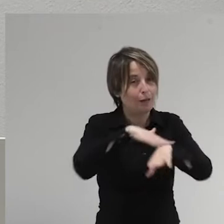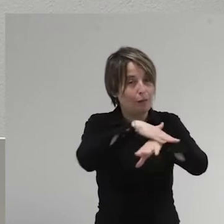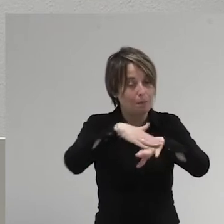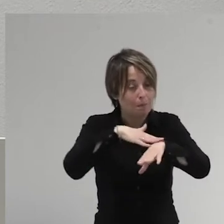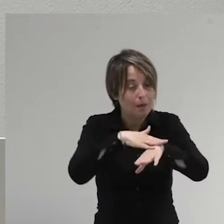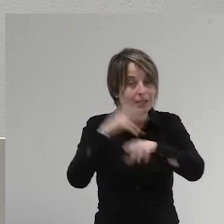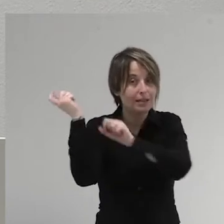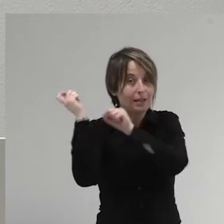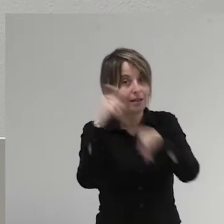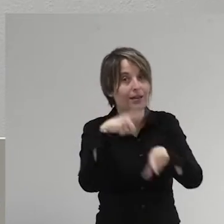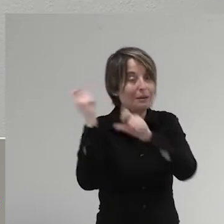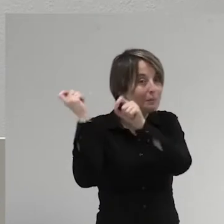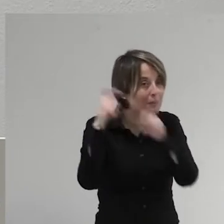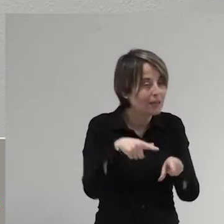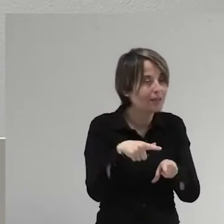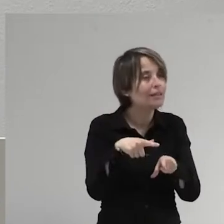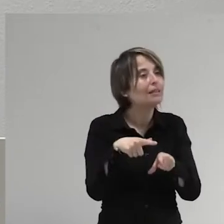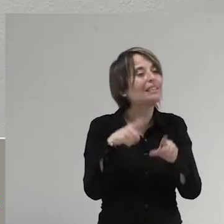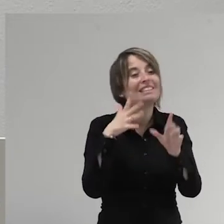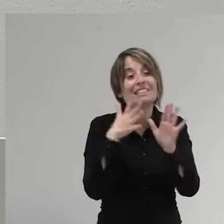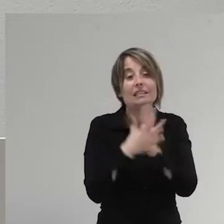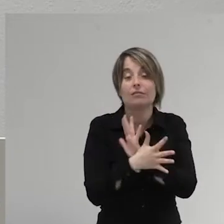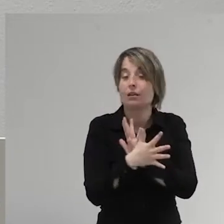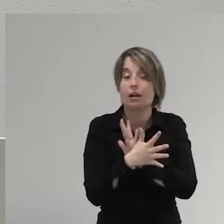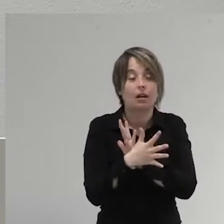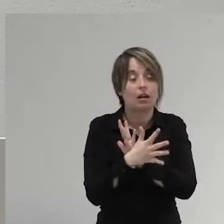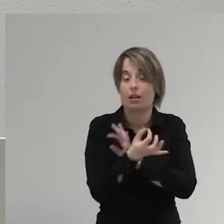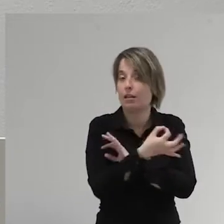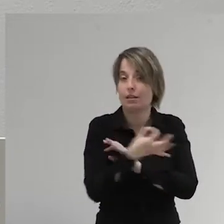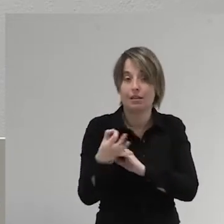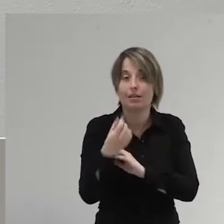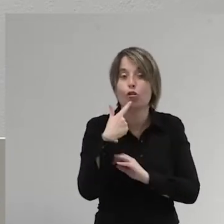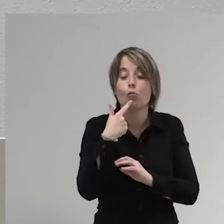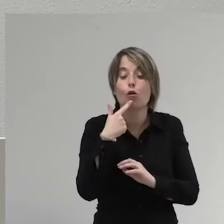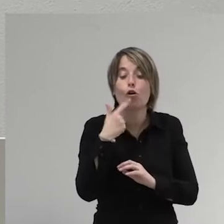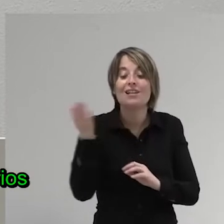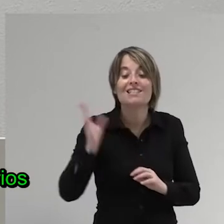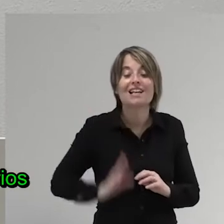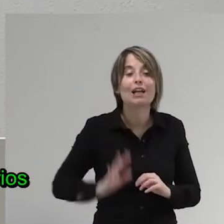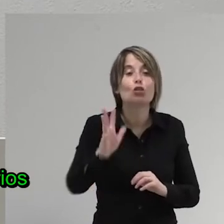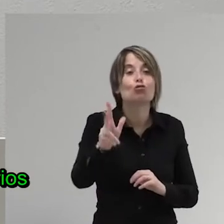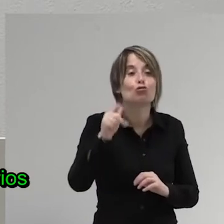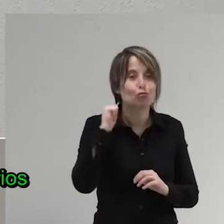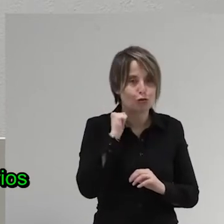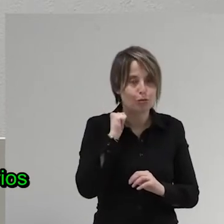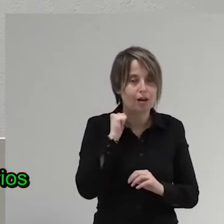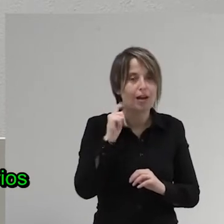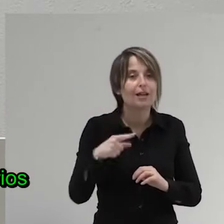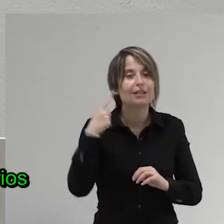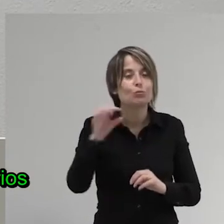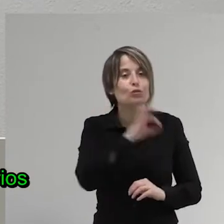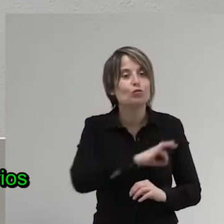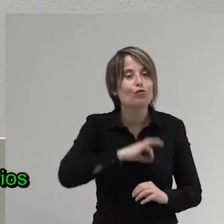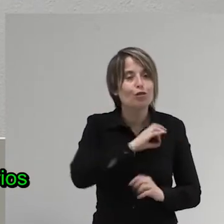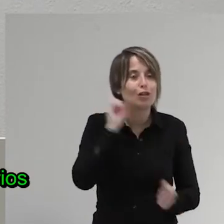de la migración, podríamos decir perfectamente que roba salarios a las comunidades para ser puestas en manos de funcionarios